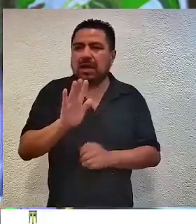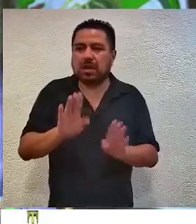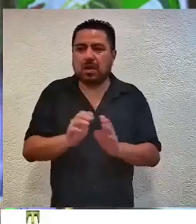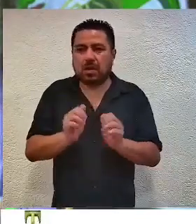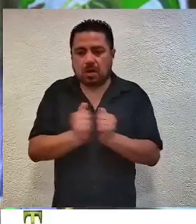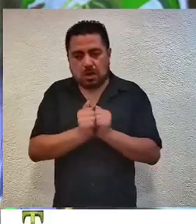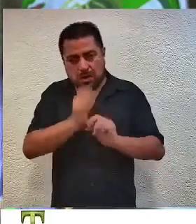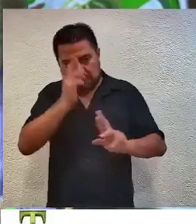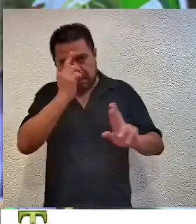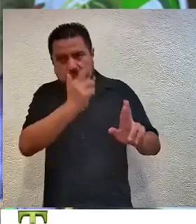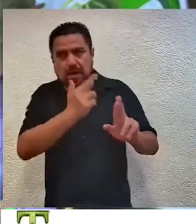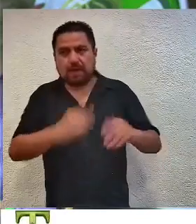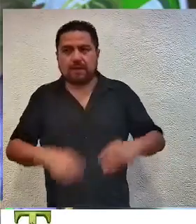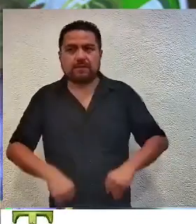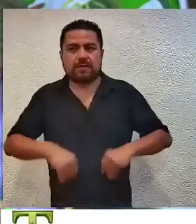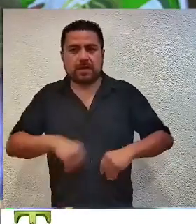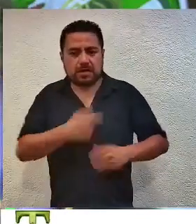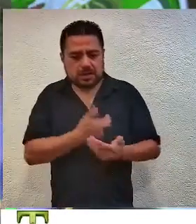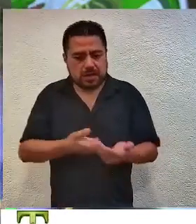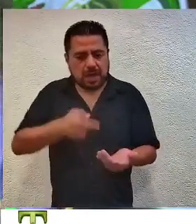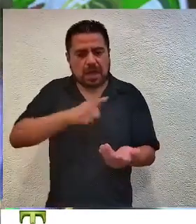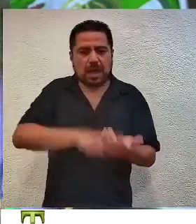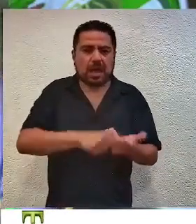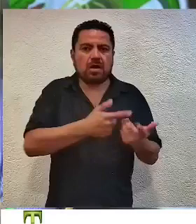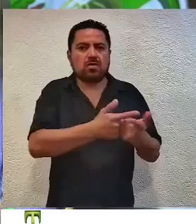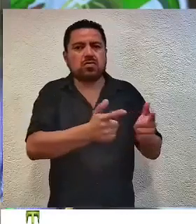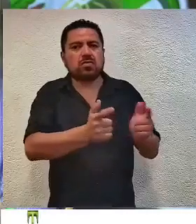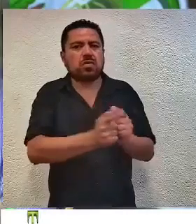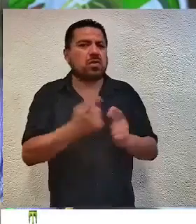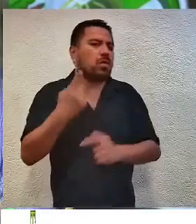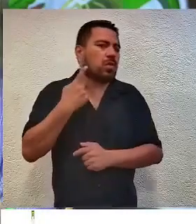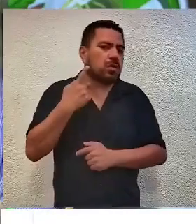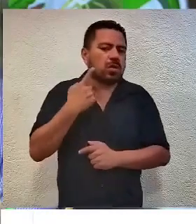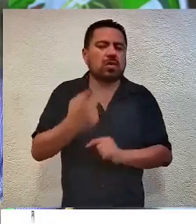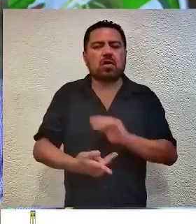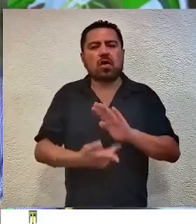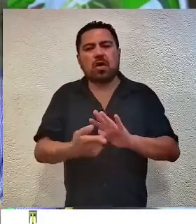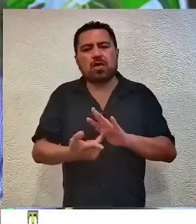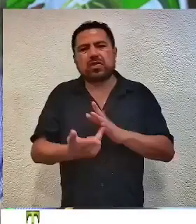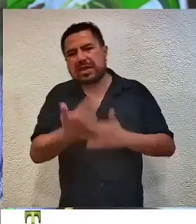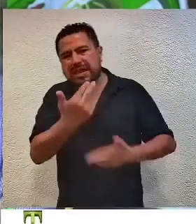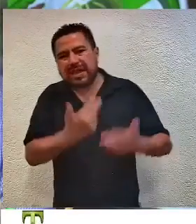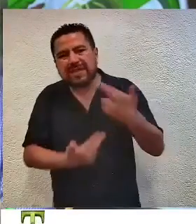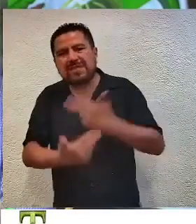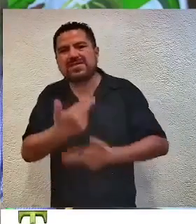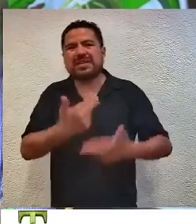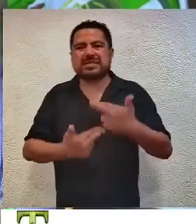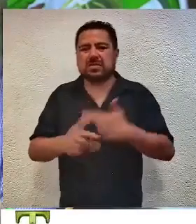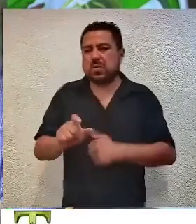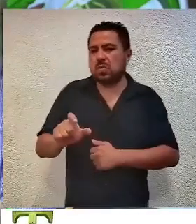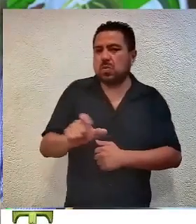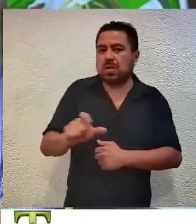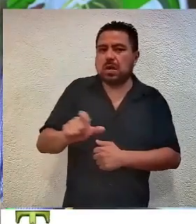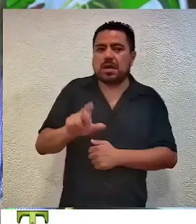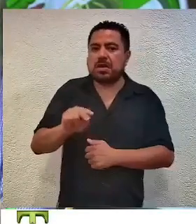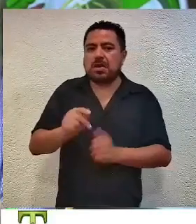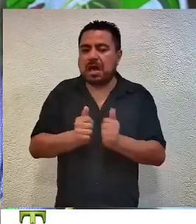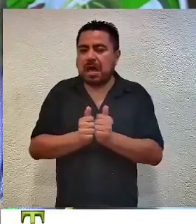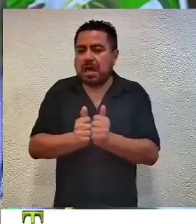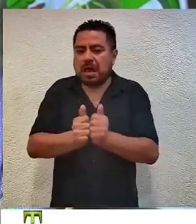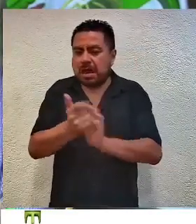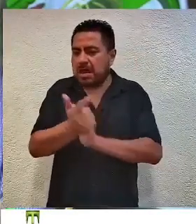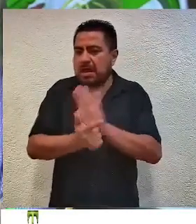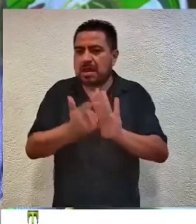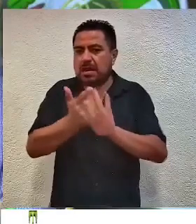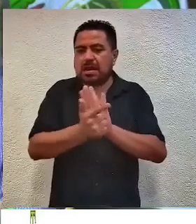respetuosos con la vida interna de los partidos políticos y devolverles, cuando no se apegan a la legalidad,